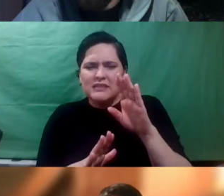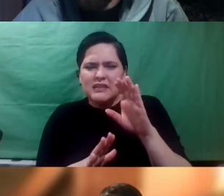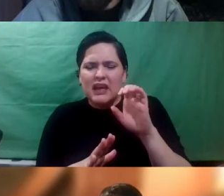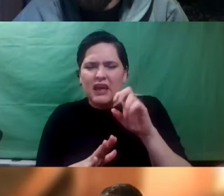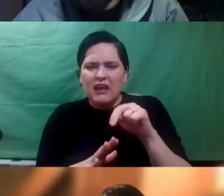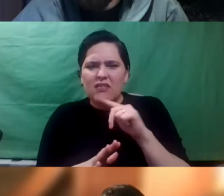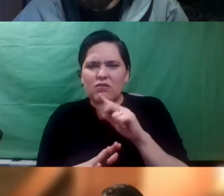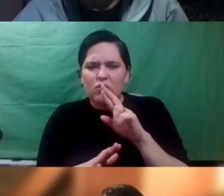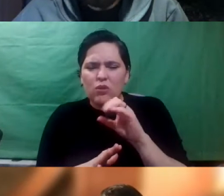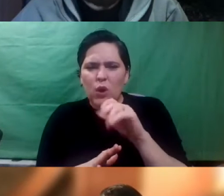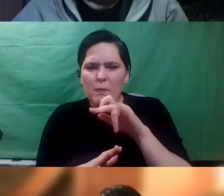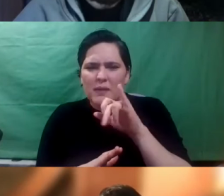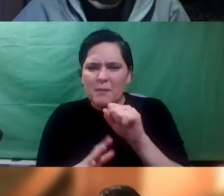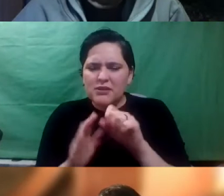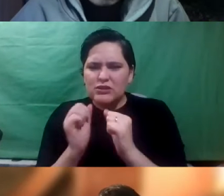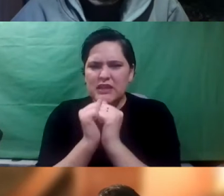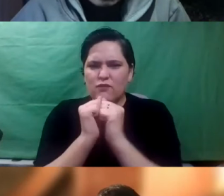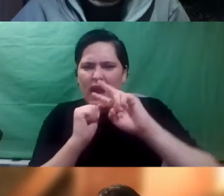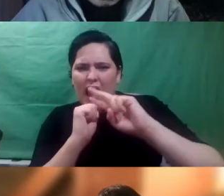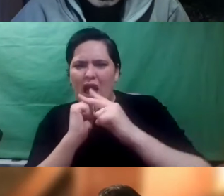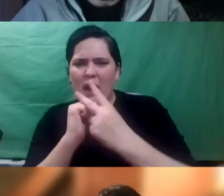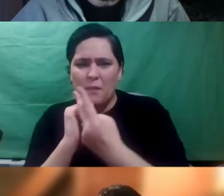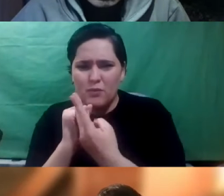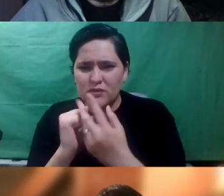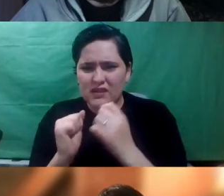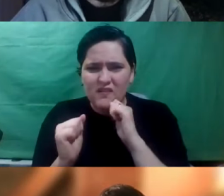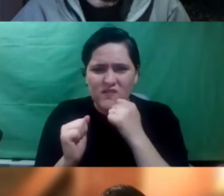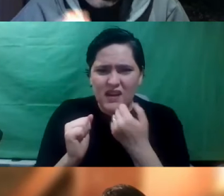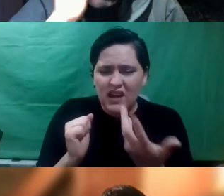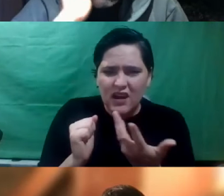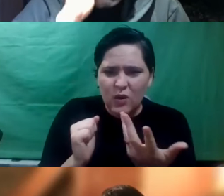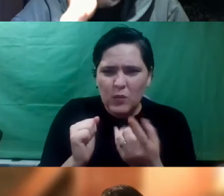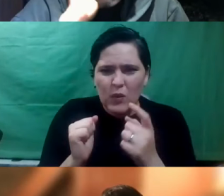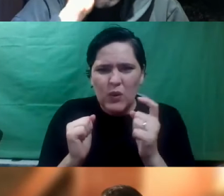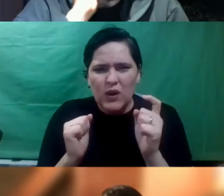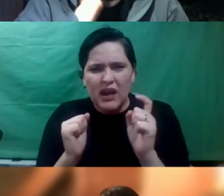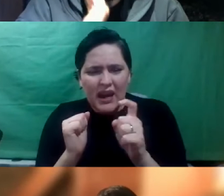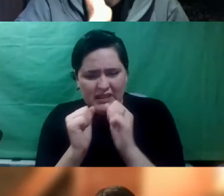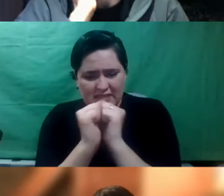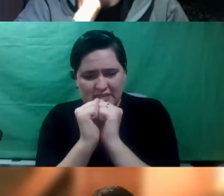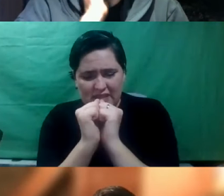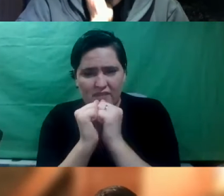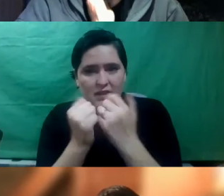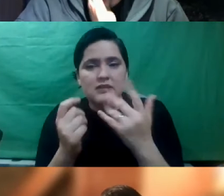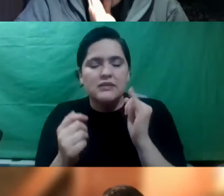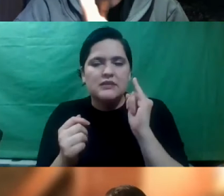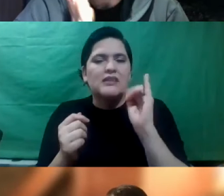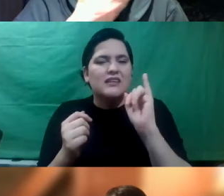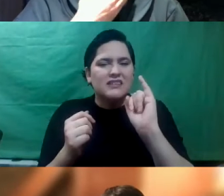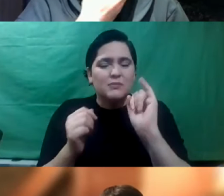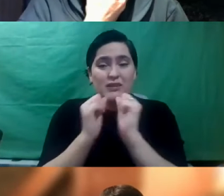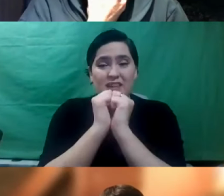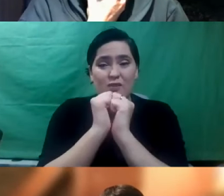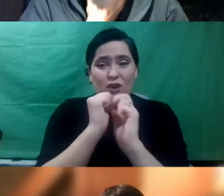de criticalidad del cerebro? Sí, esa es una de las hipótesis también del cerebro entrópico, es que el cerebro